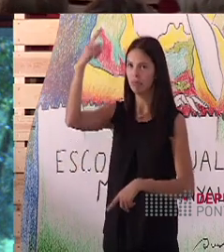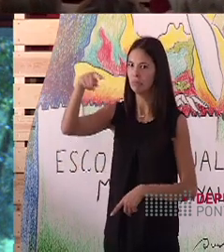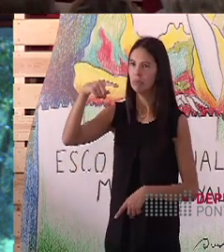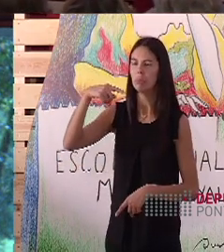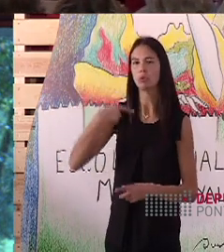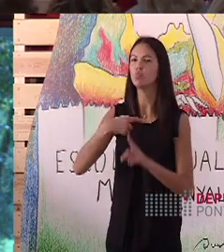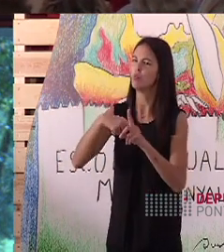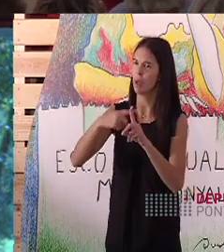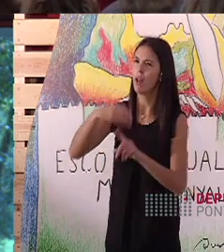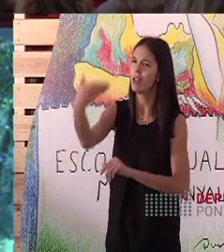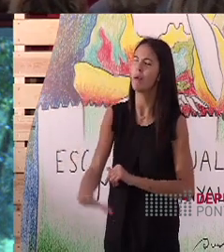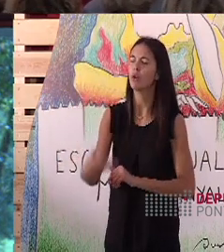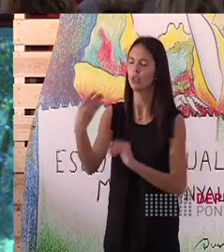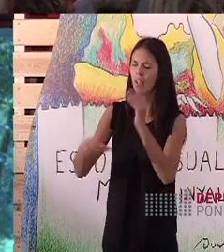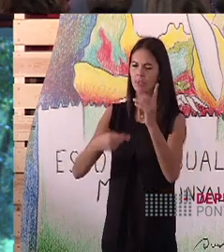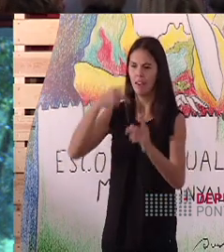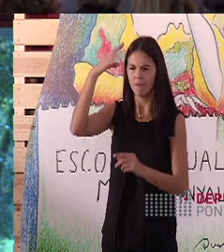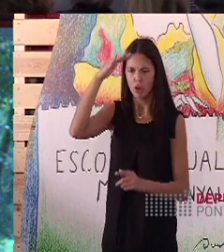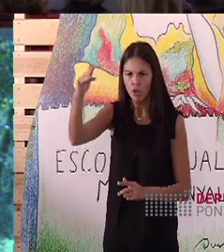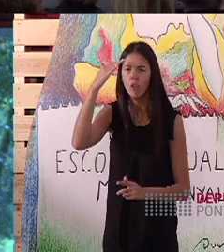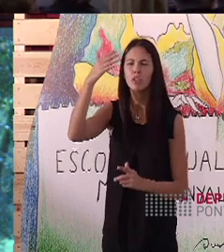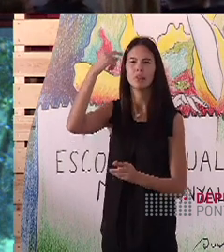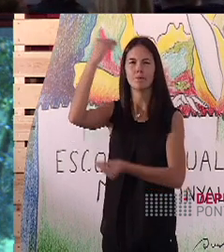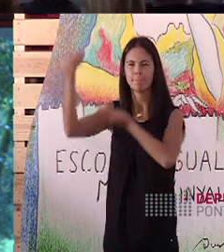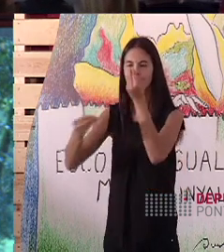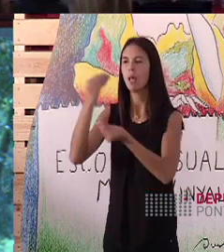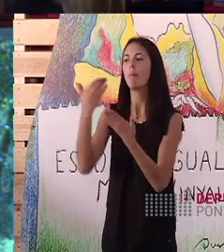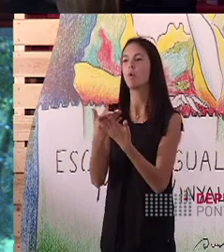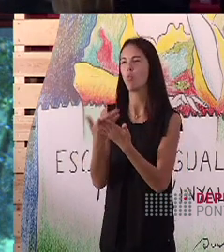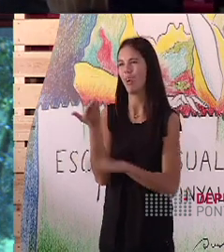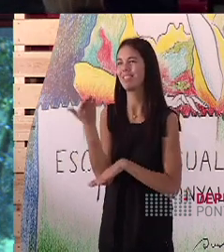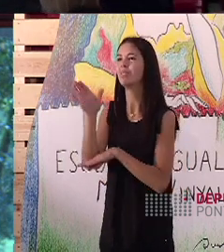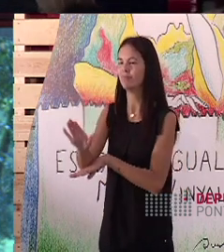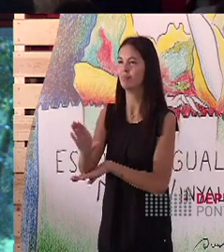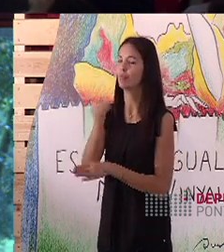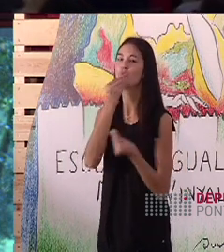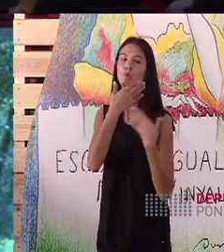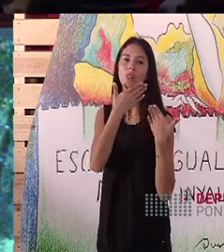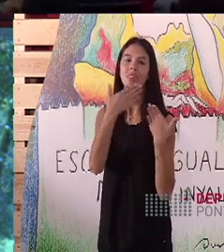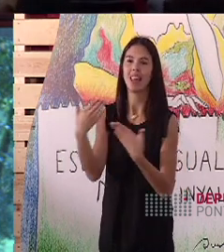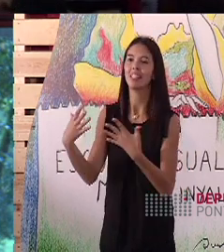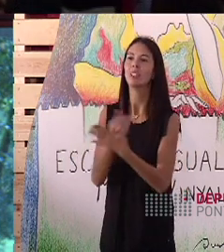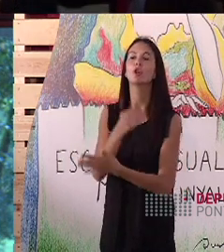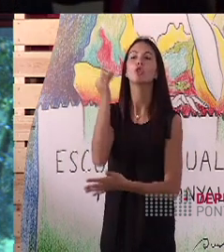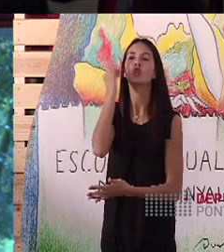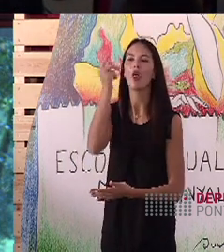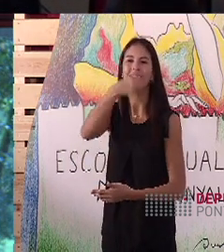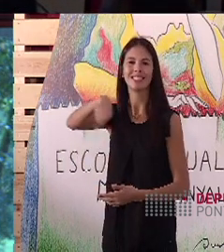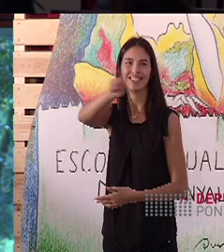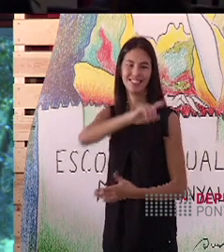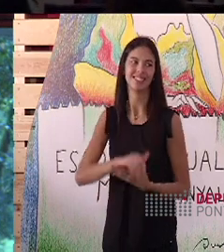filosófico, reflexivo e de propostas. E moitísimas gracias a todas vos